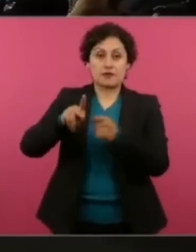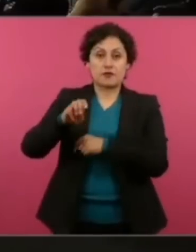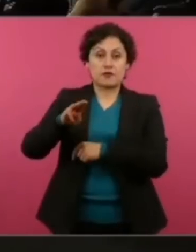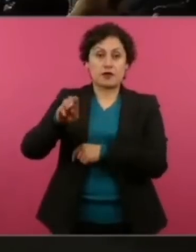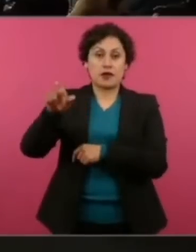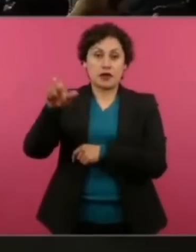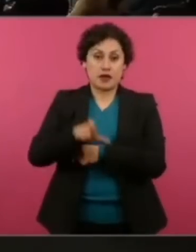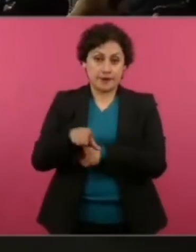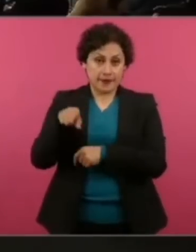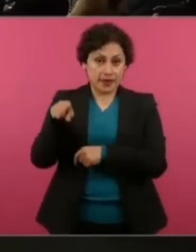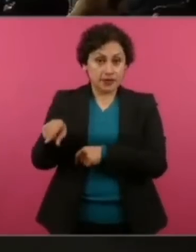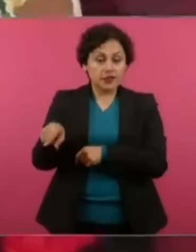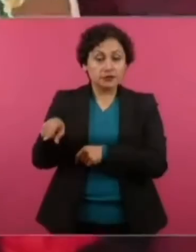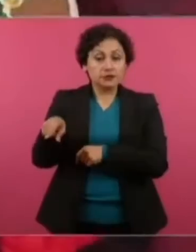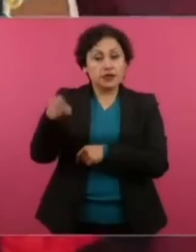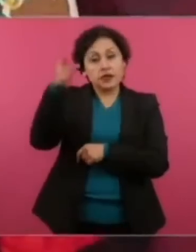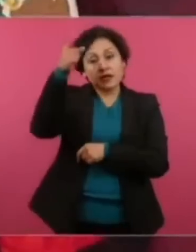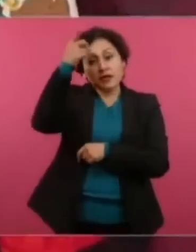los